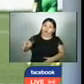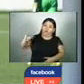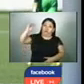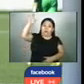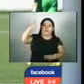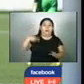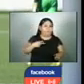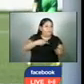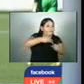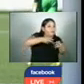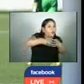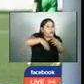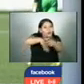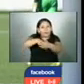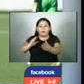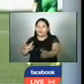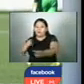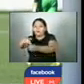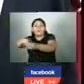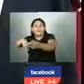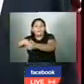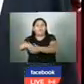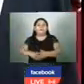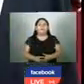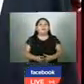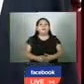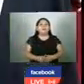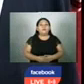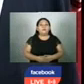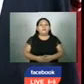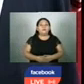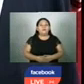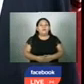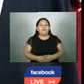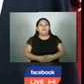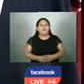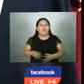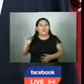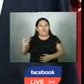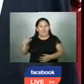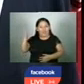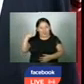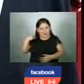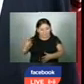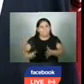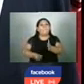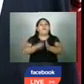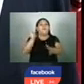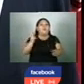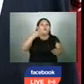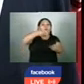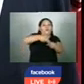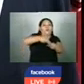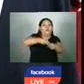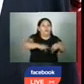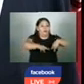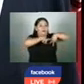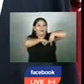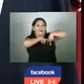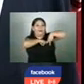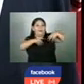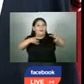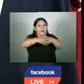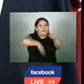diferentes equipos femeninos. Inició en Alianza, estuvo en Alianza Woman.